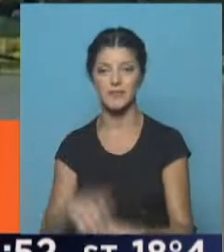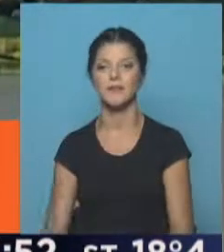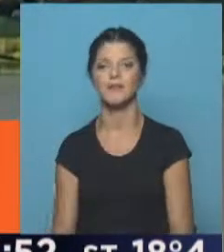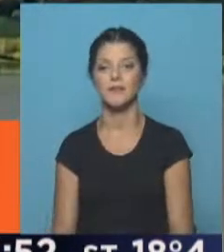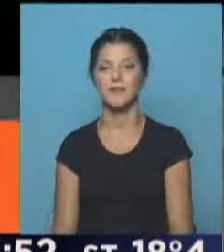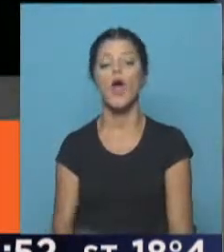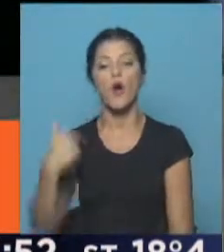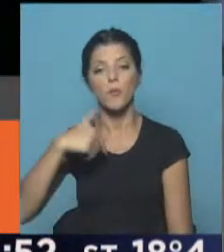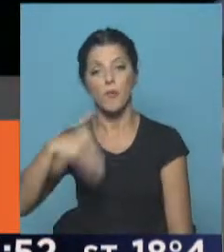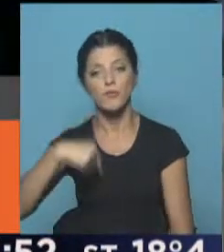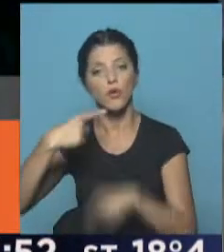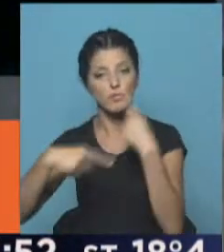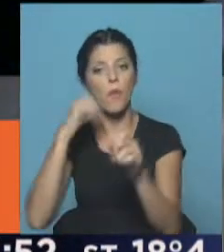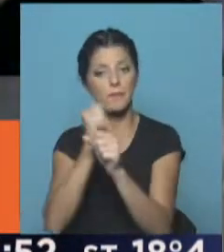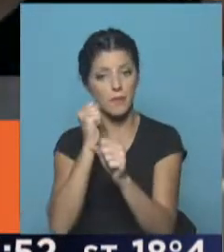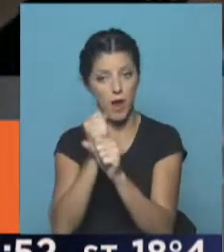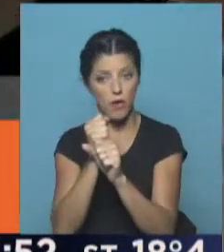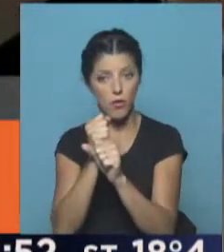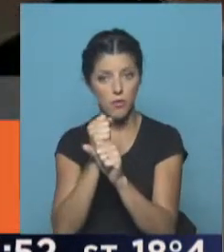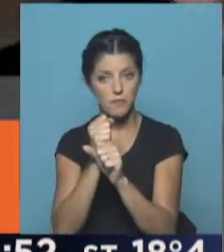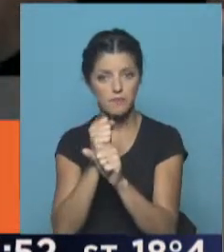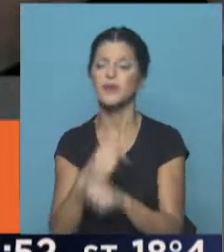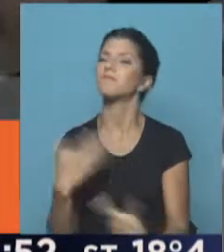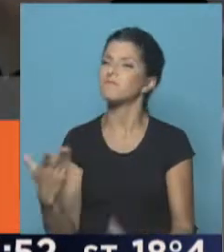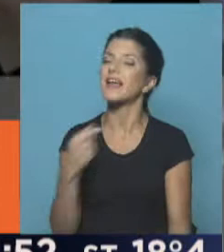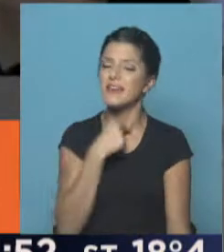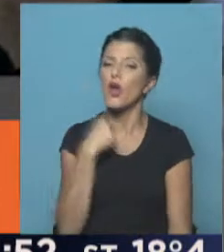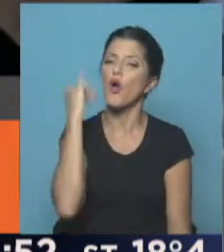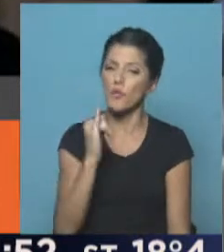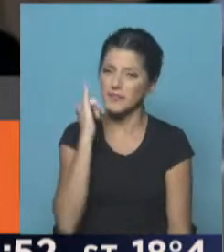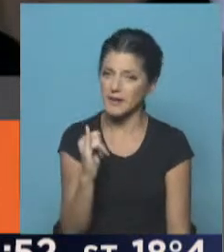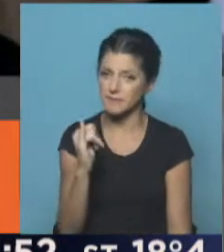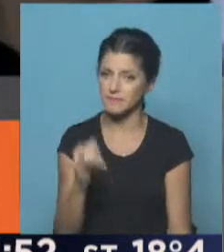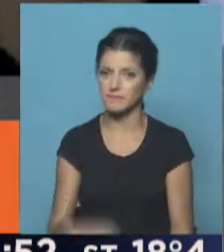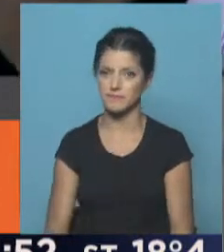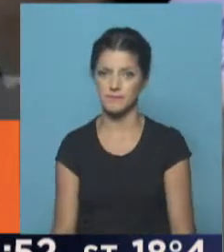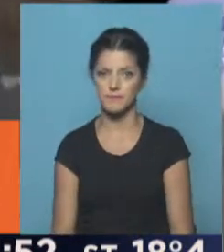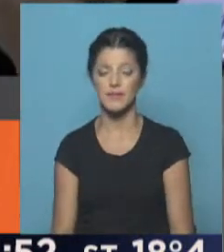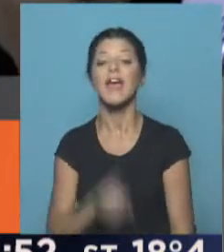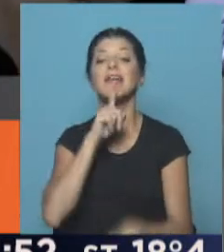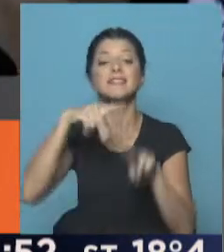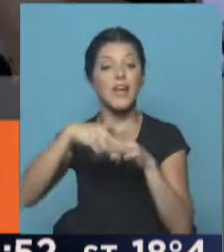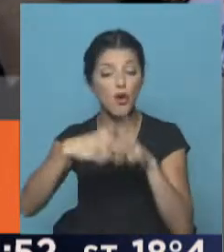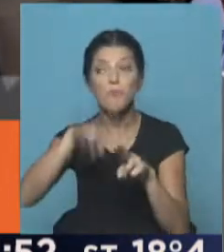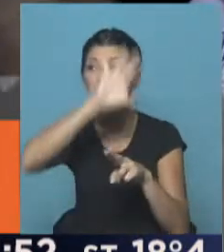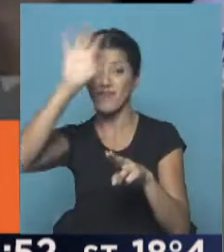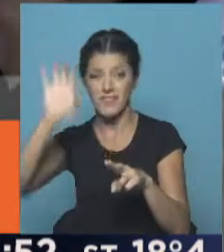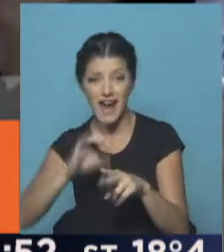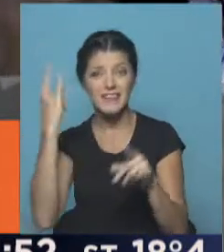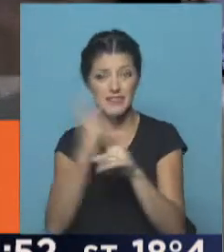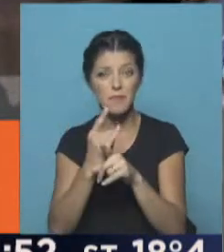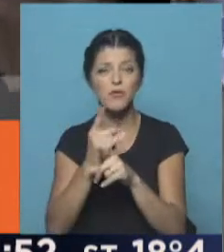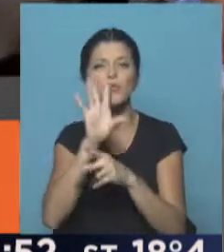la jornada de trabajo, pero quiero decirles qué es. El Tecnópolis Federal siempre fue concebido como un punto de